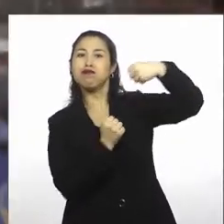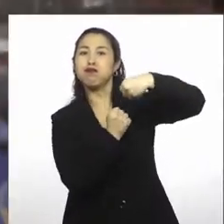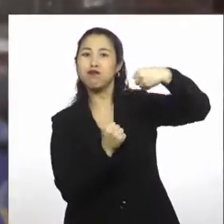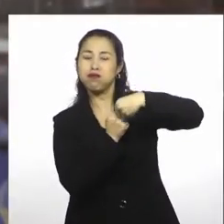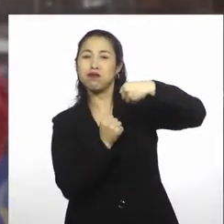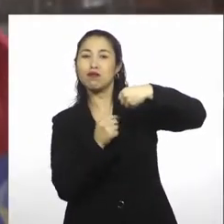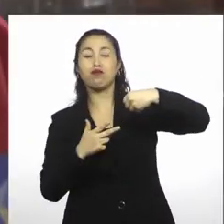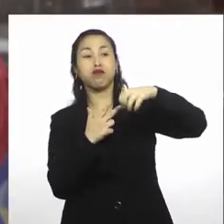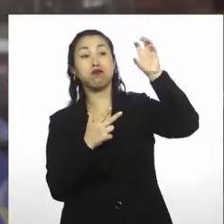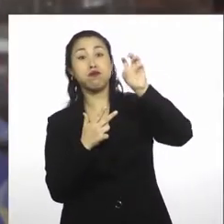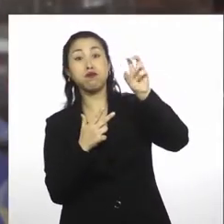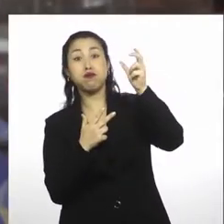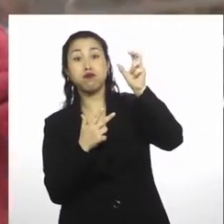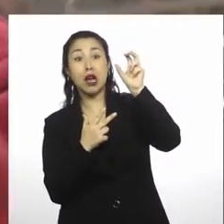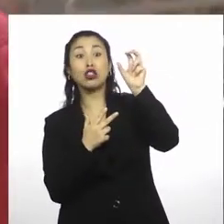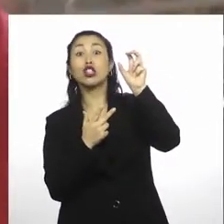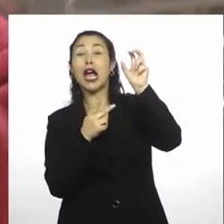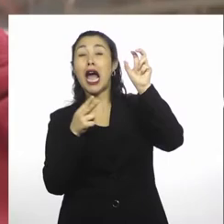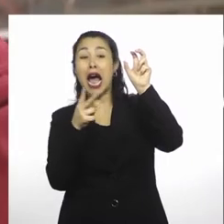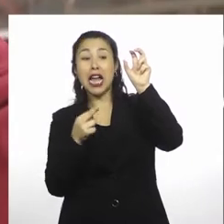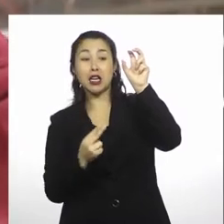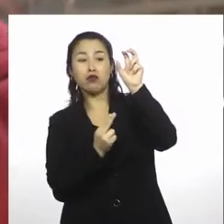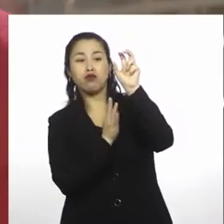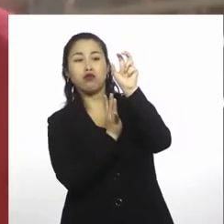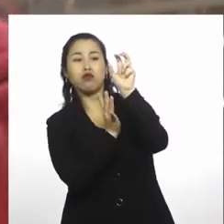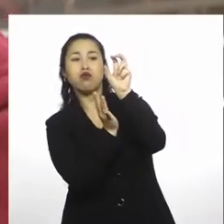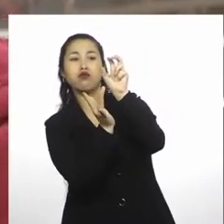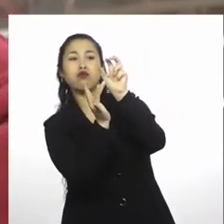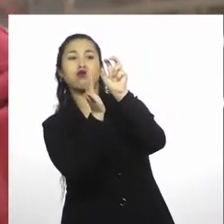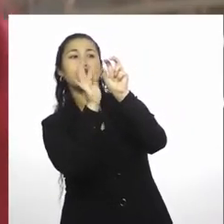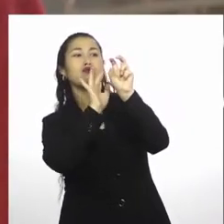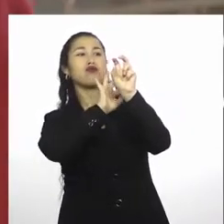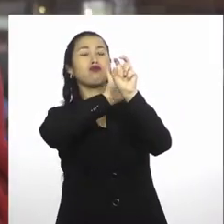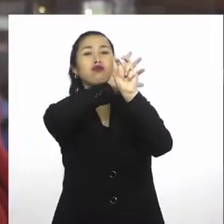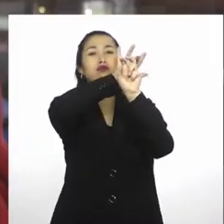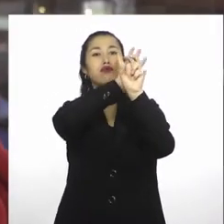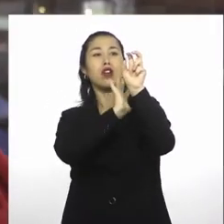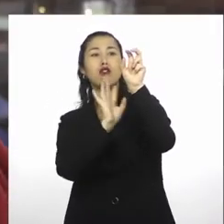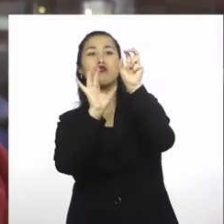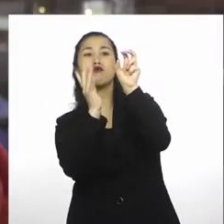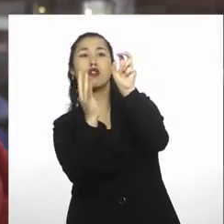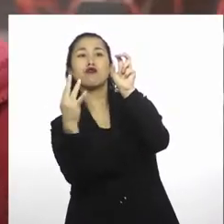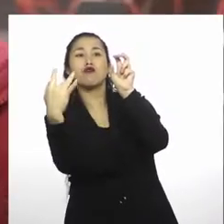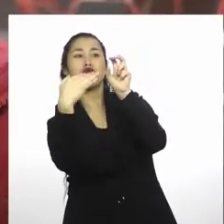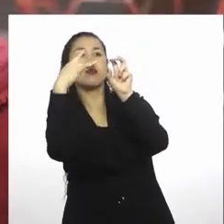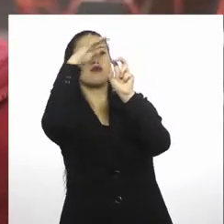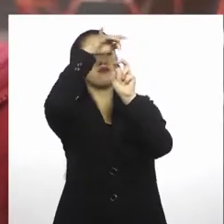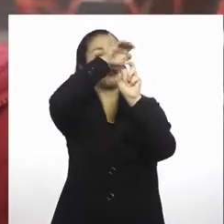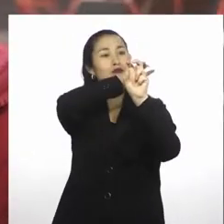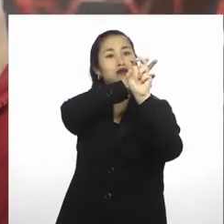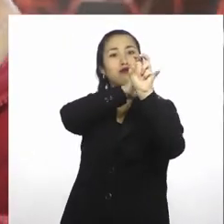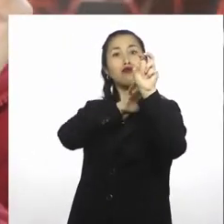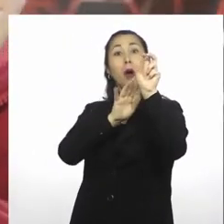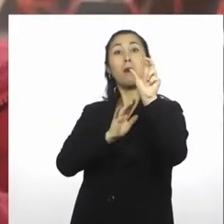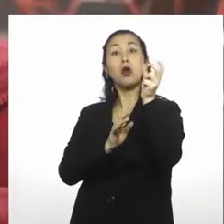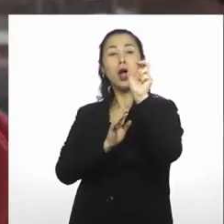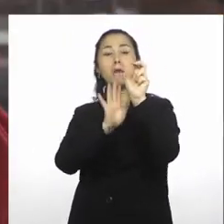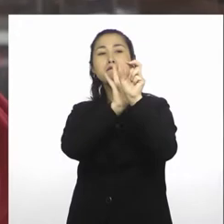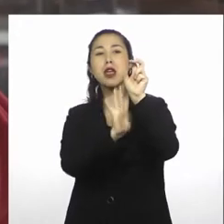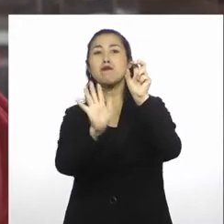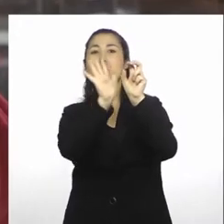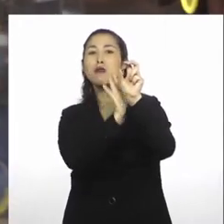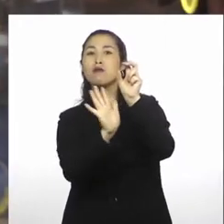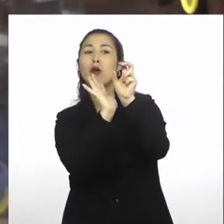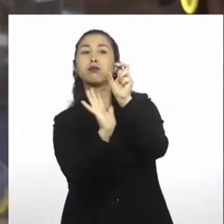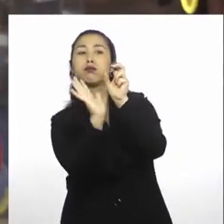está envolviendo esta pelotita, ¿sí? Por todos los contornos. ¿Qué ocurre al momento de envolverla? Se generan